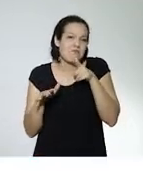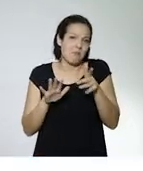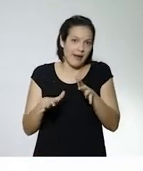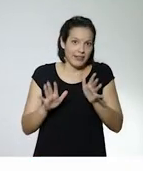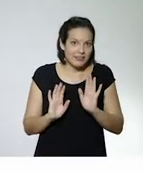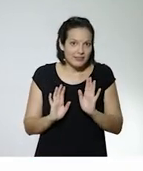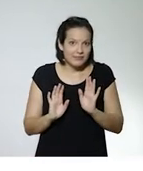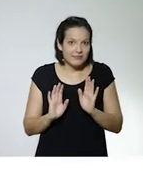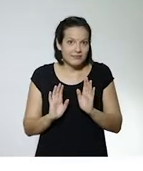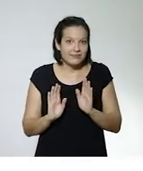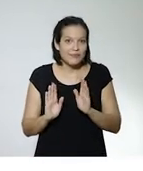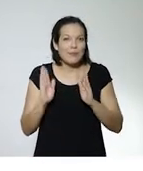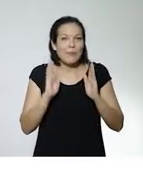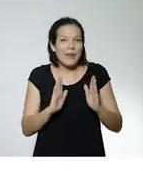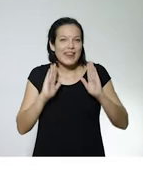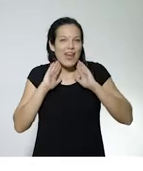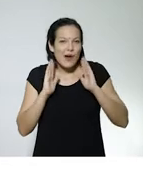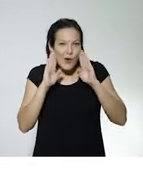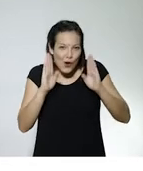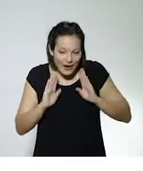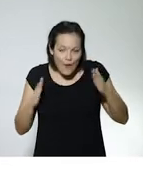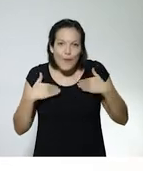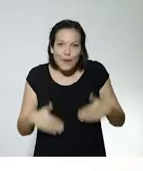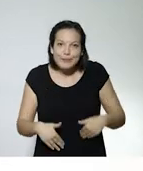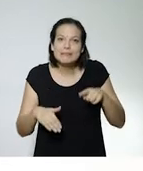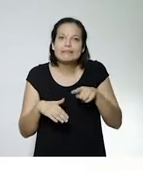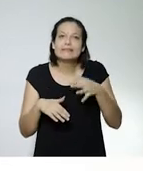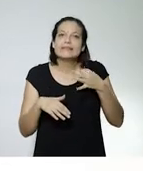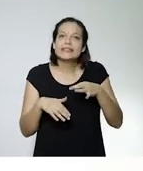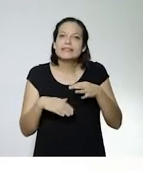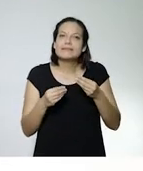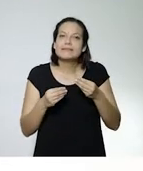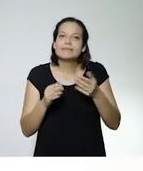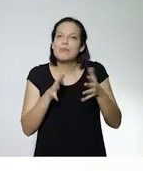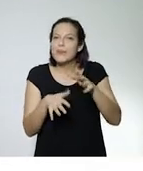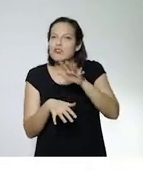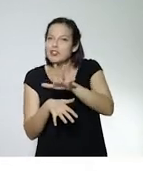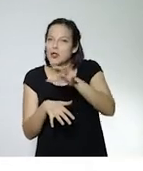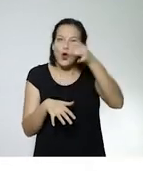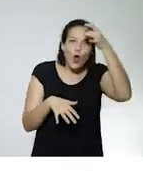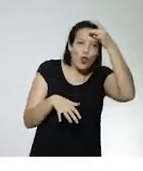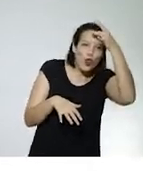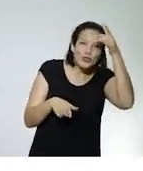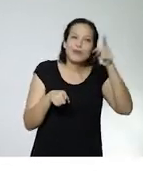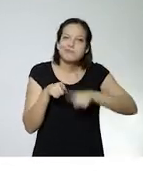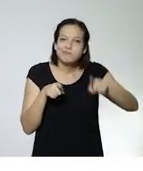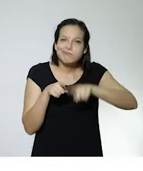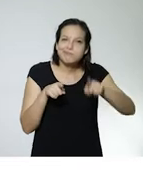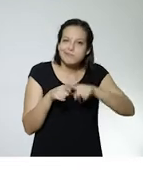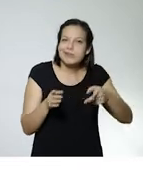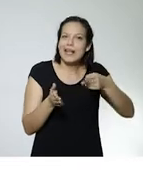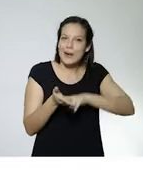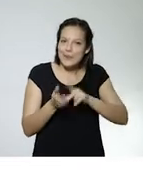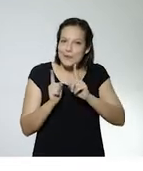En la parte del ejercicio localizado, se deben hacer entre 5 y 12 repeticiones, buscando